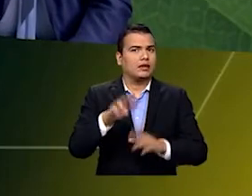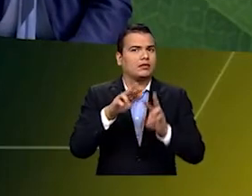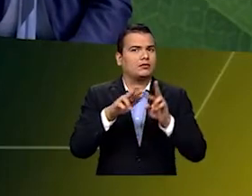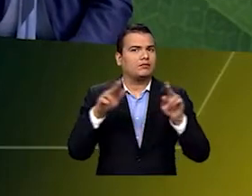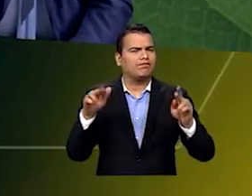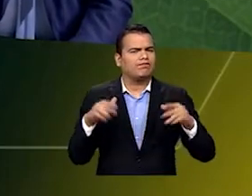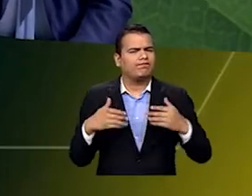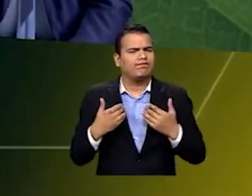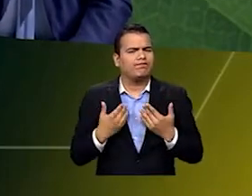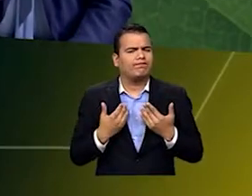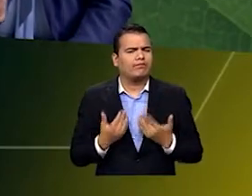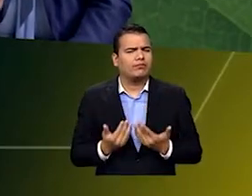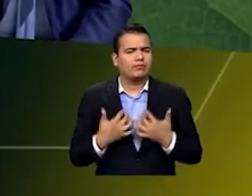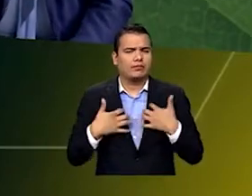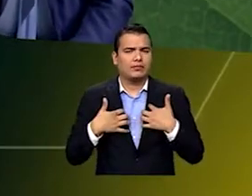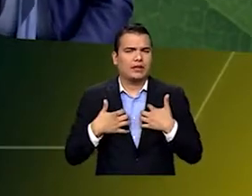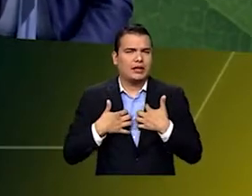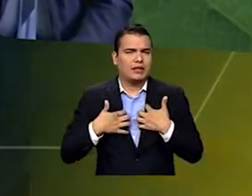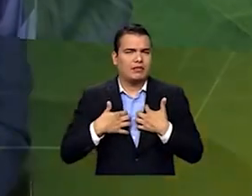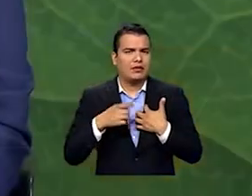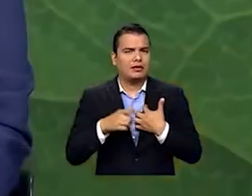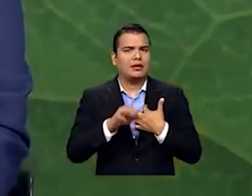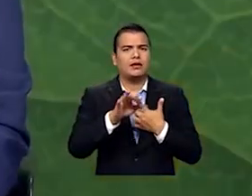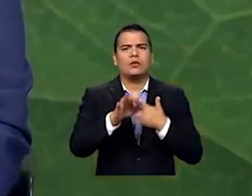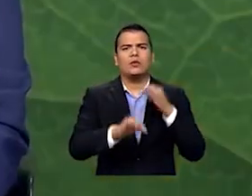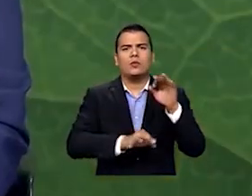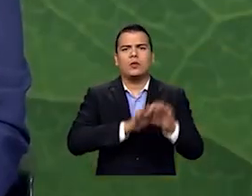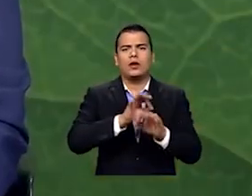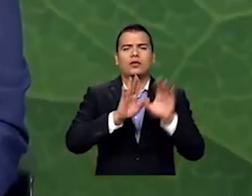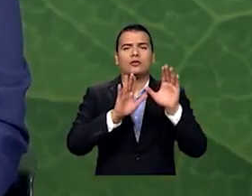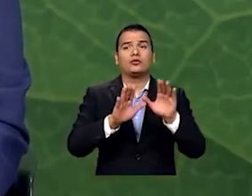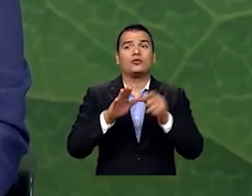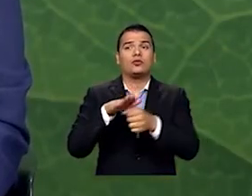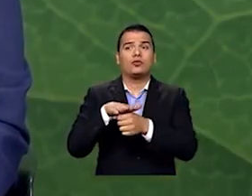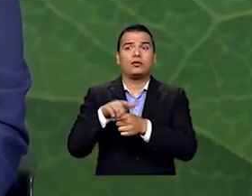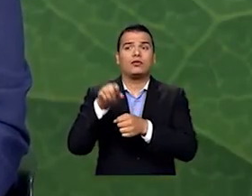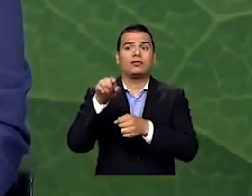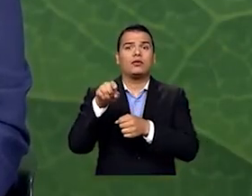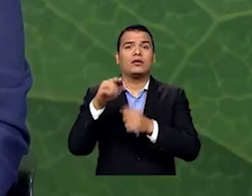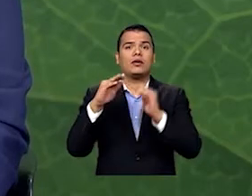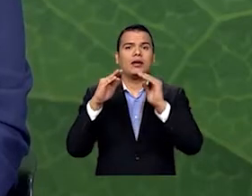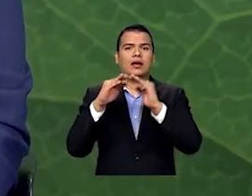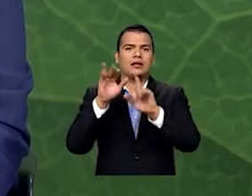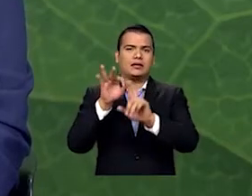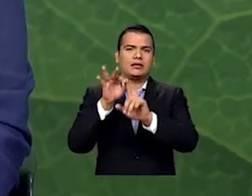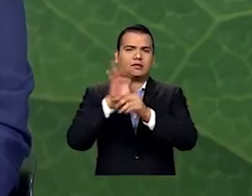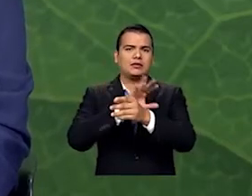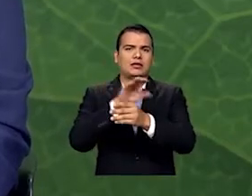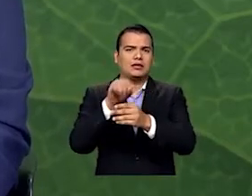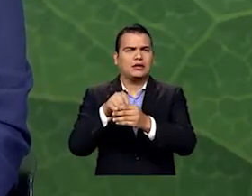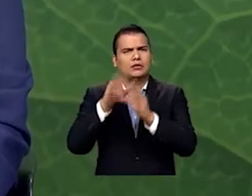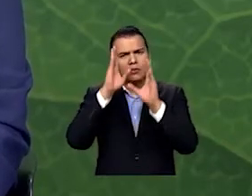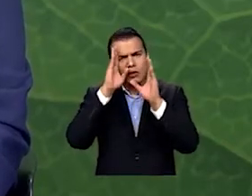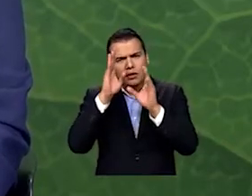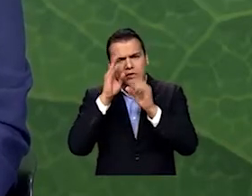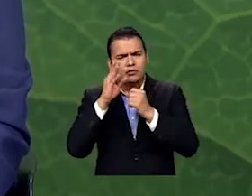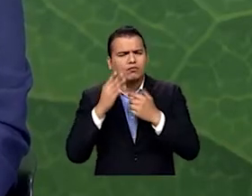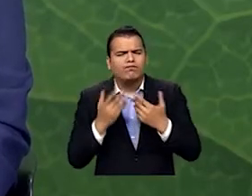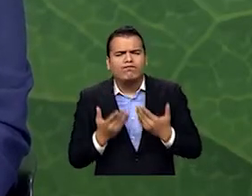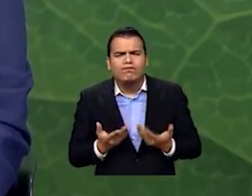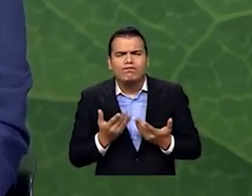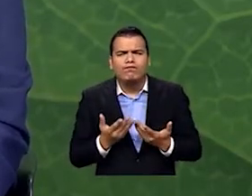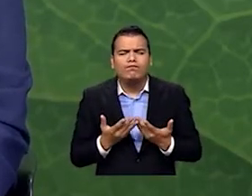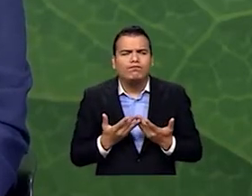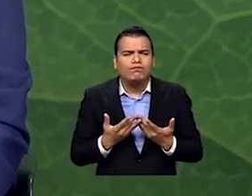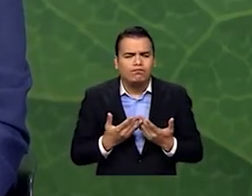las especies de fauna silvestre. Justamente en Buenaventura tenemos un hogar de paso en donde se atienden esas